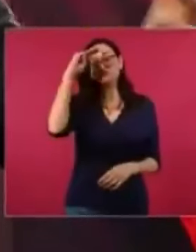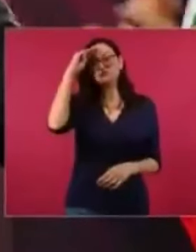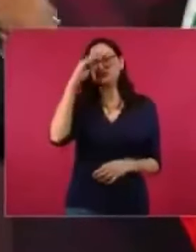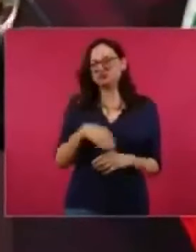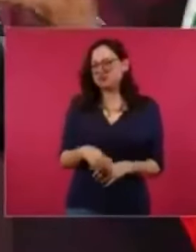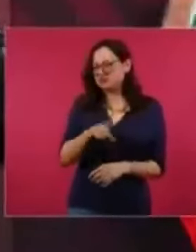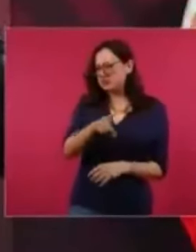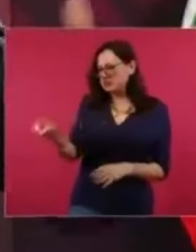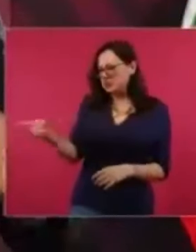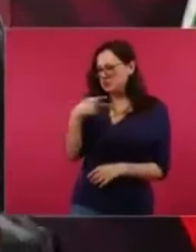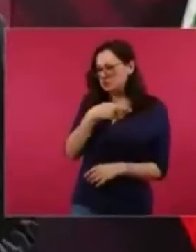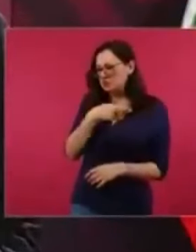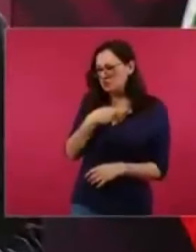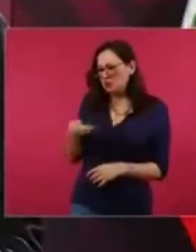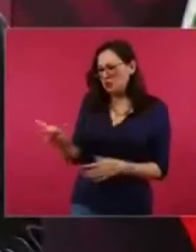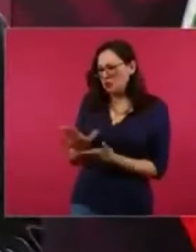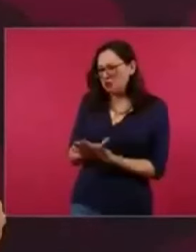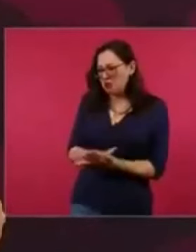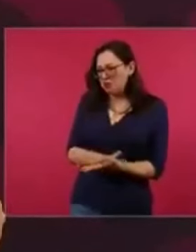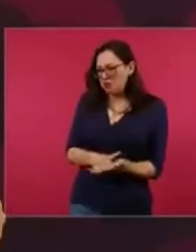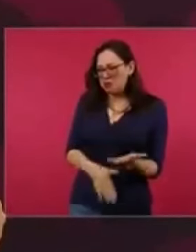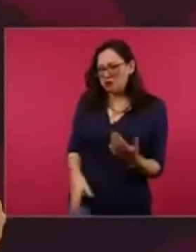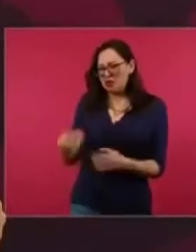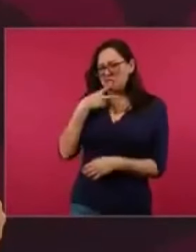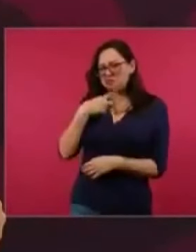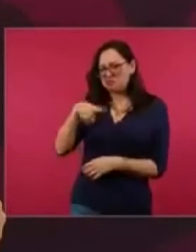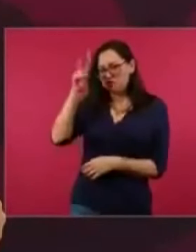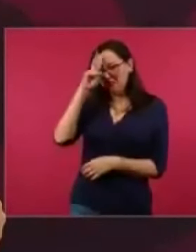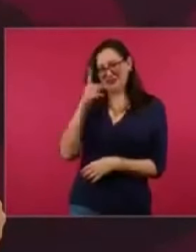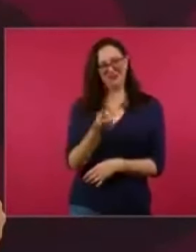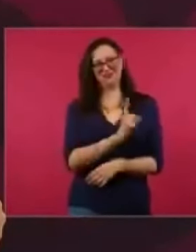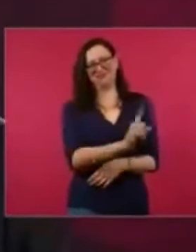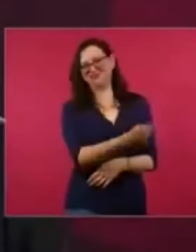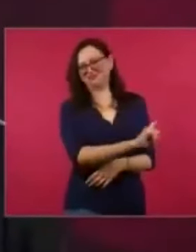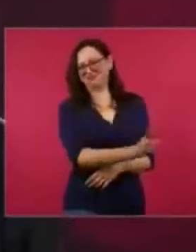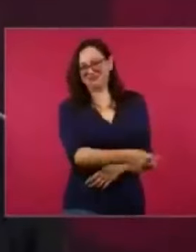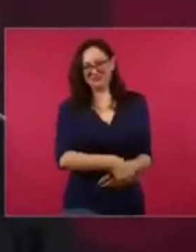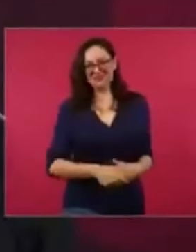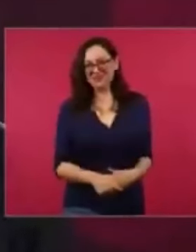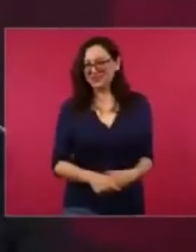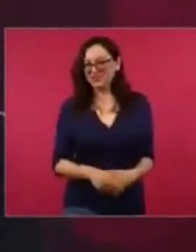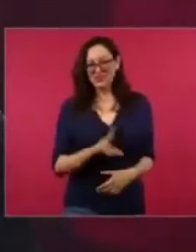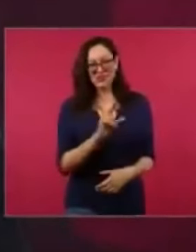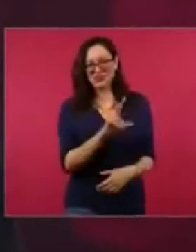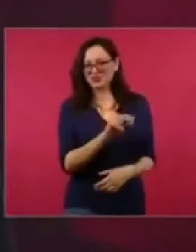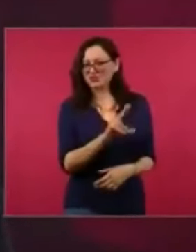pobres, eran ignorantes. No, no,